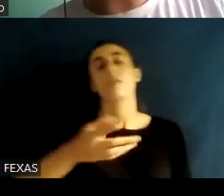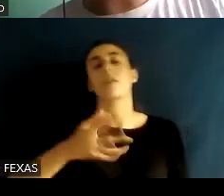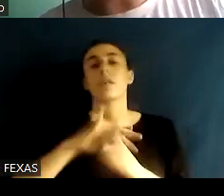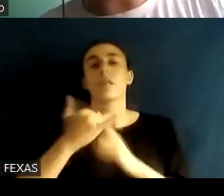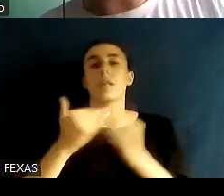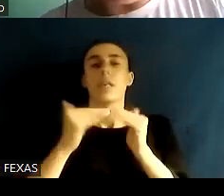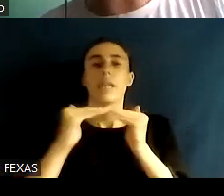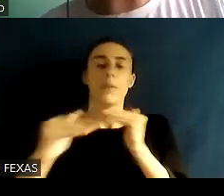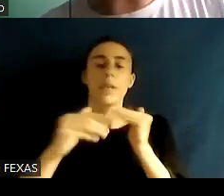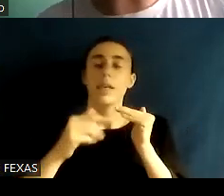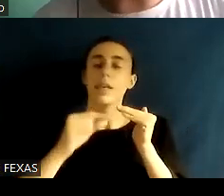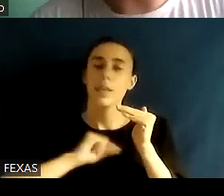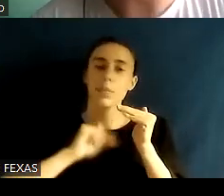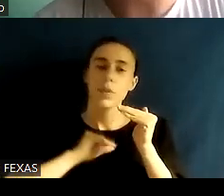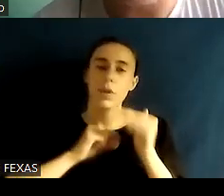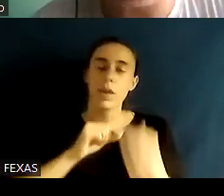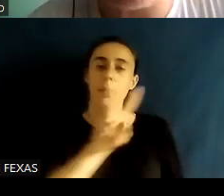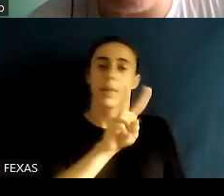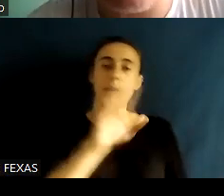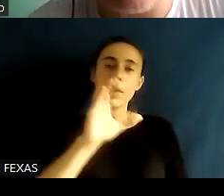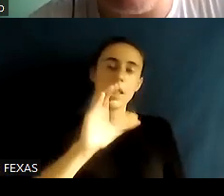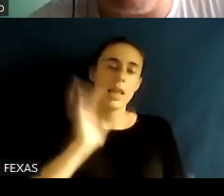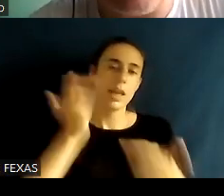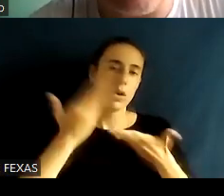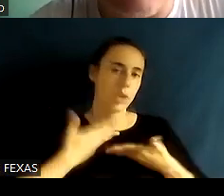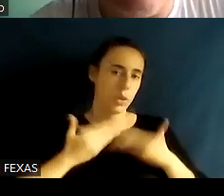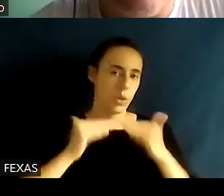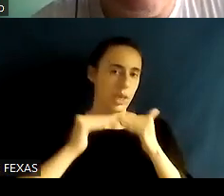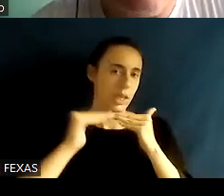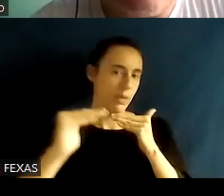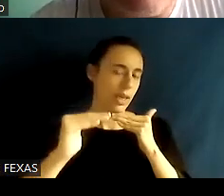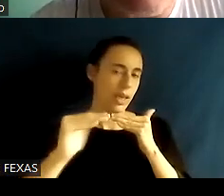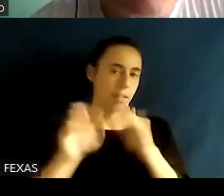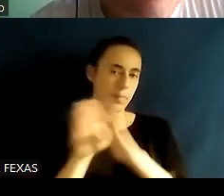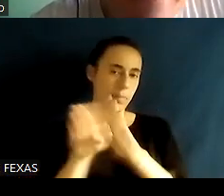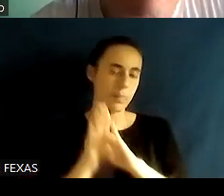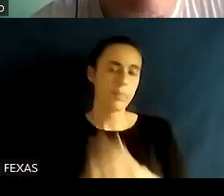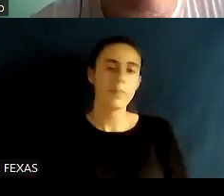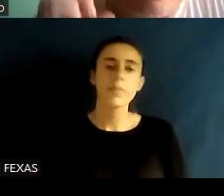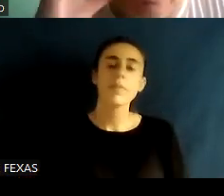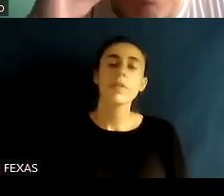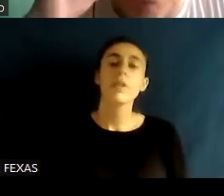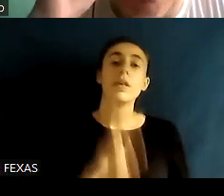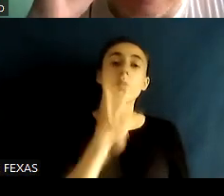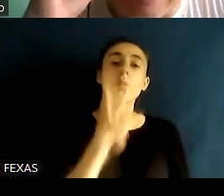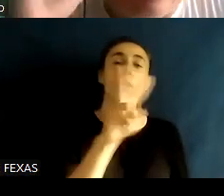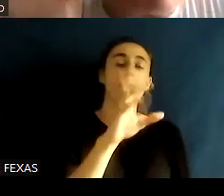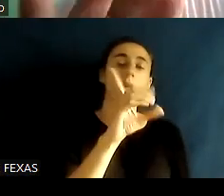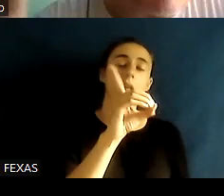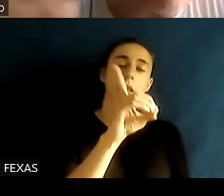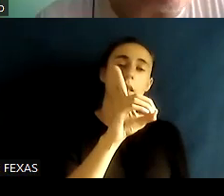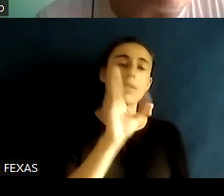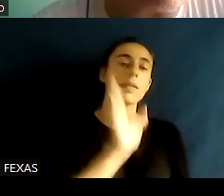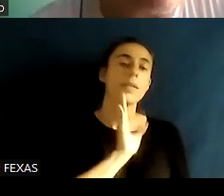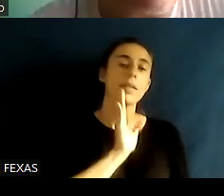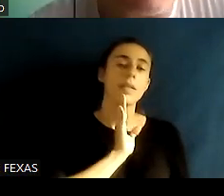la vitamina C nos ayuda a mantener esta estabilidad emocional. La vitamina D, que como hemos comentado, cada vez es